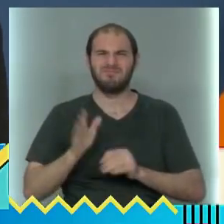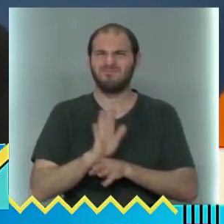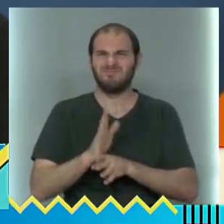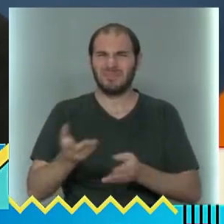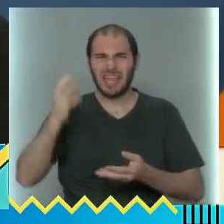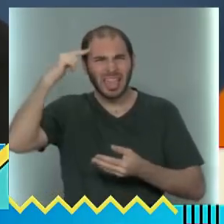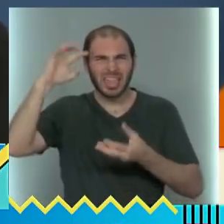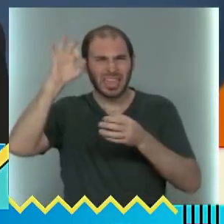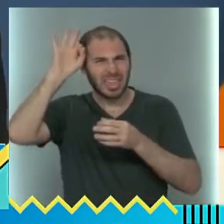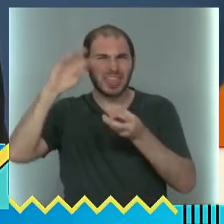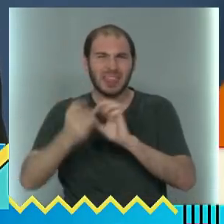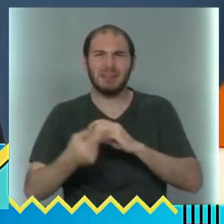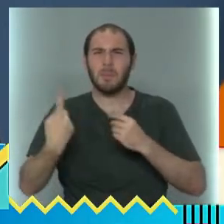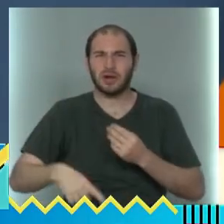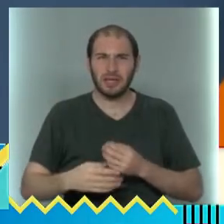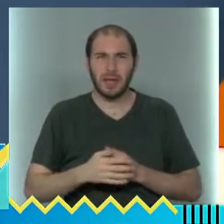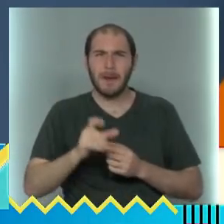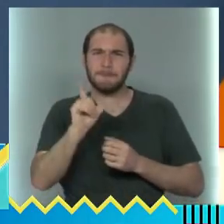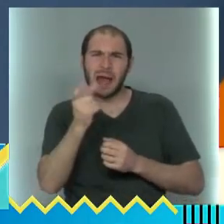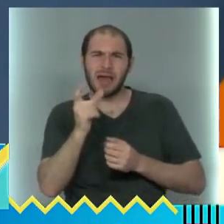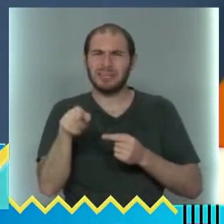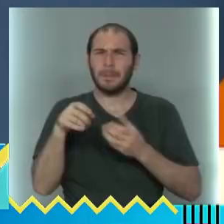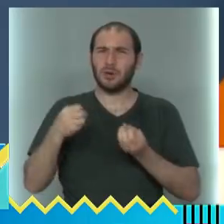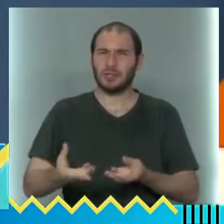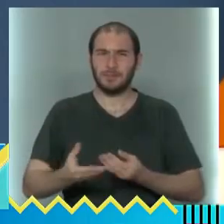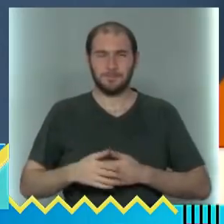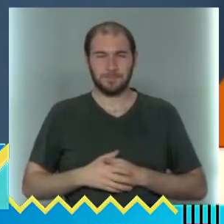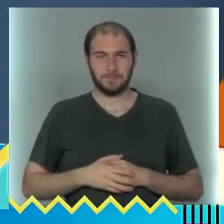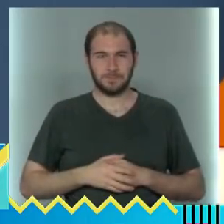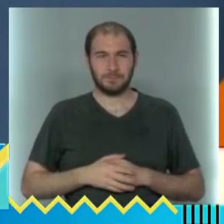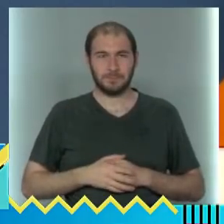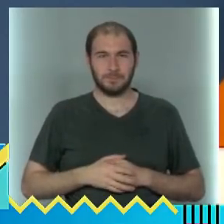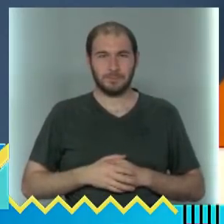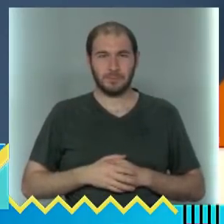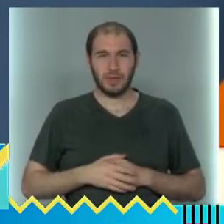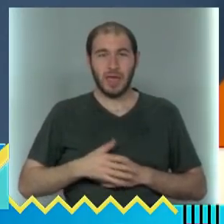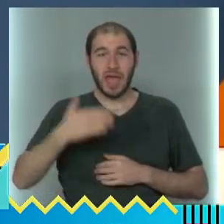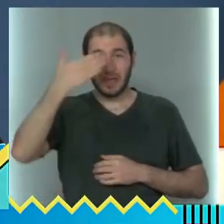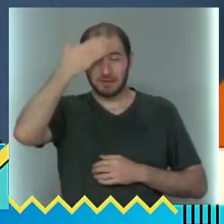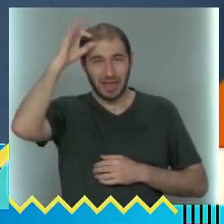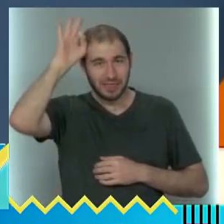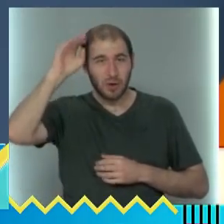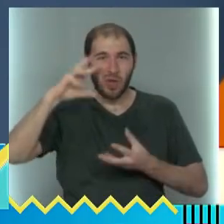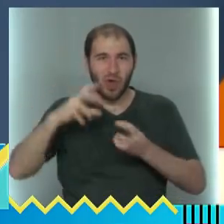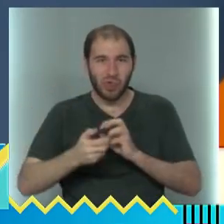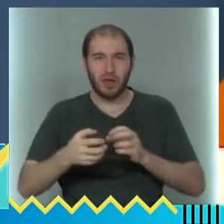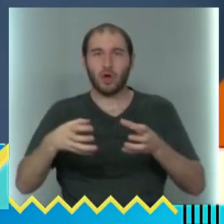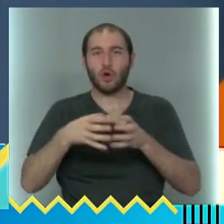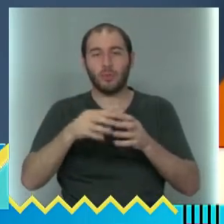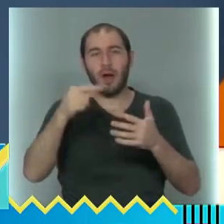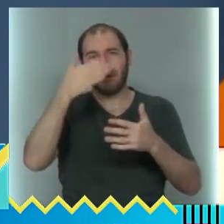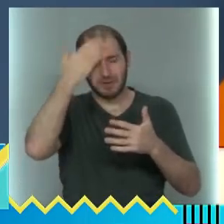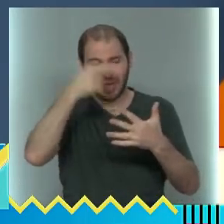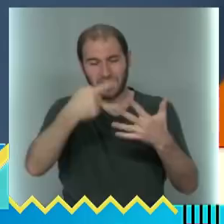quiere decir neurodegenerativa? ¿Por qué usamos nosotros ese término? Las enfermedades neurodegenerativas es un grupo de enfermedades